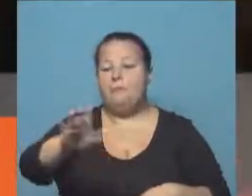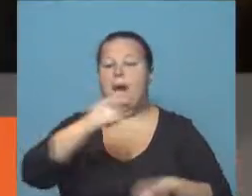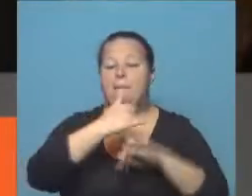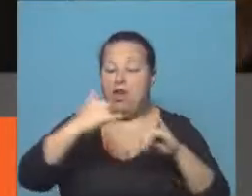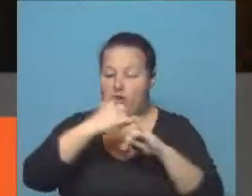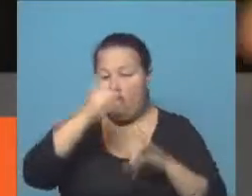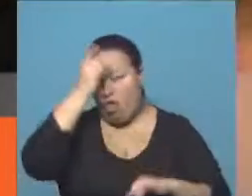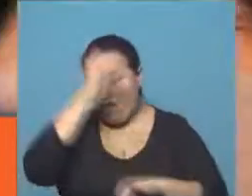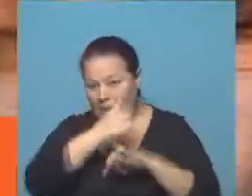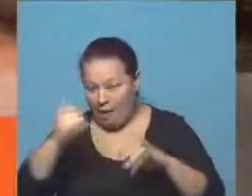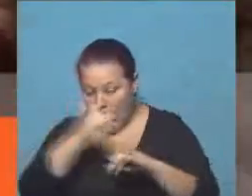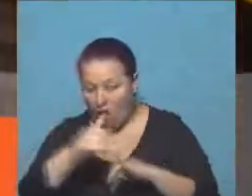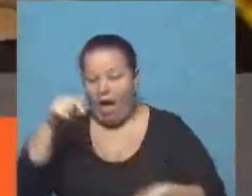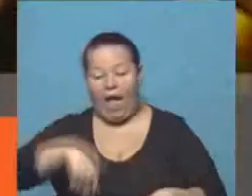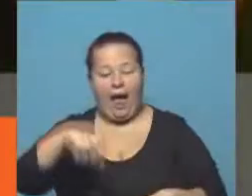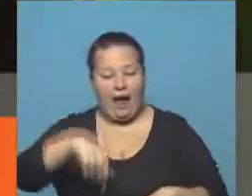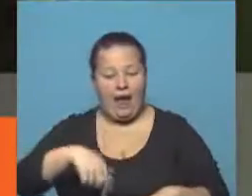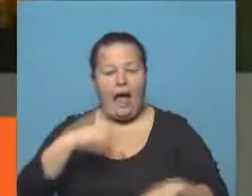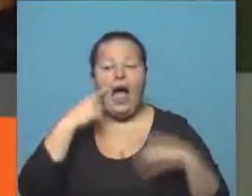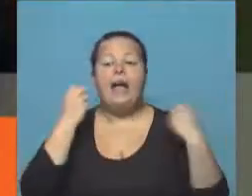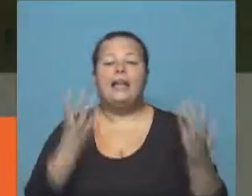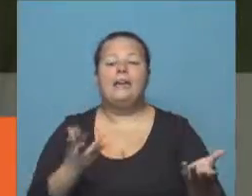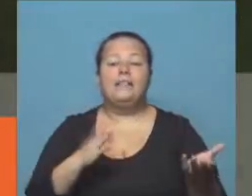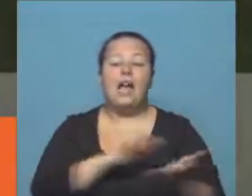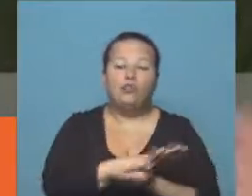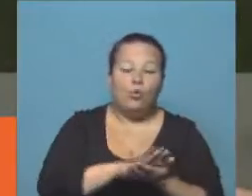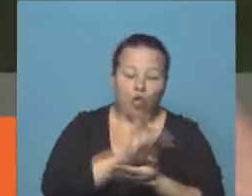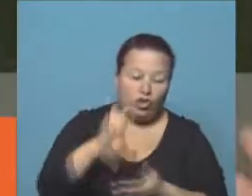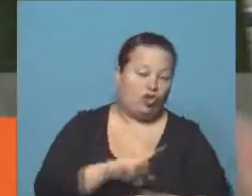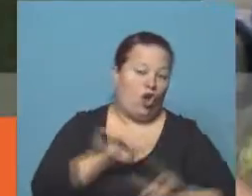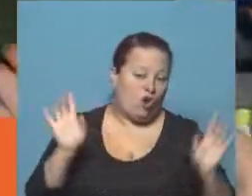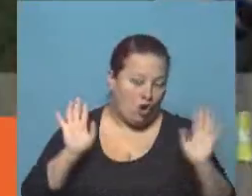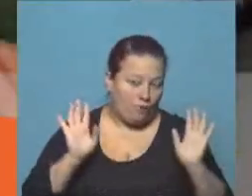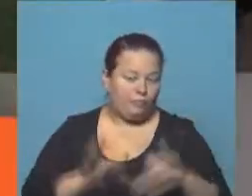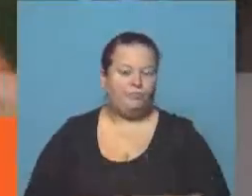de las horas del mediodía, 12 del mediodía aquí, a ver cuál fue, si hay solución, claro.